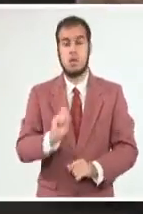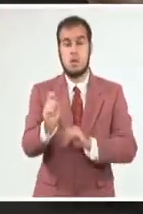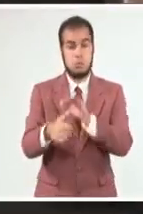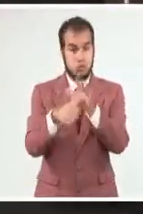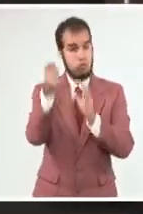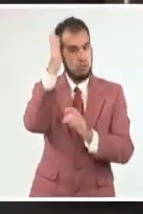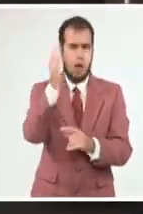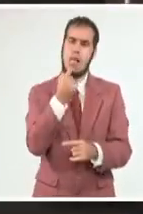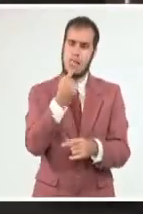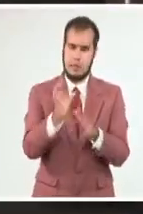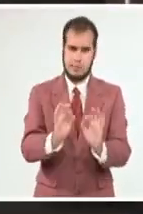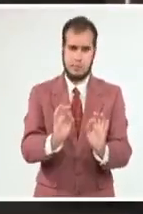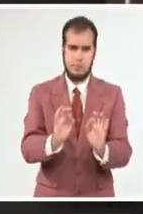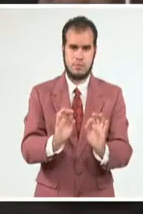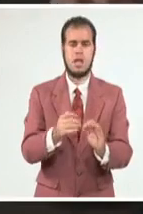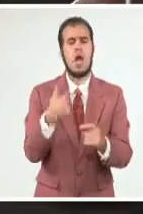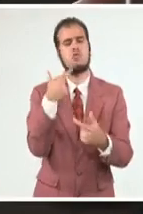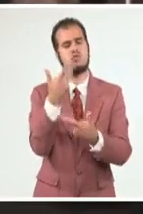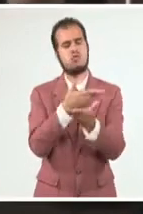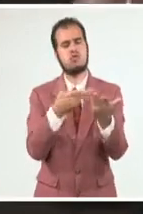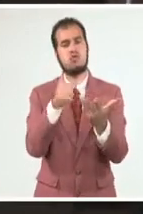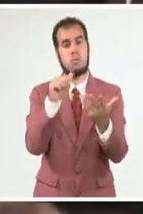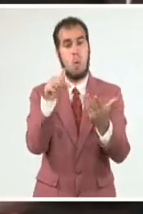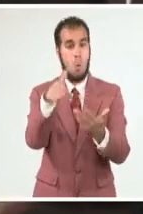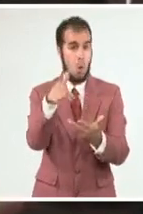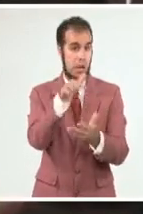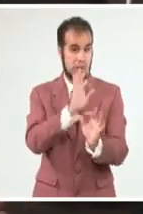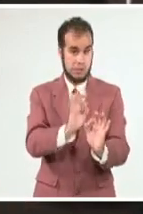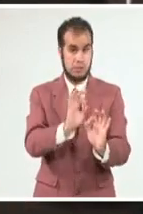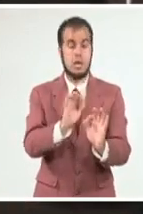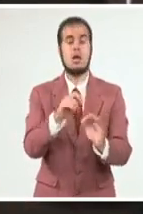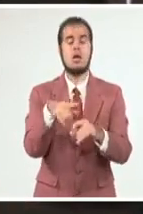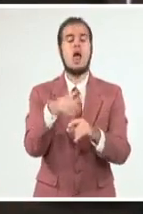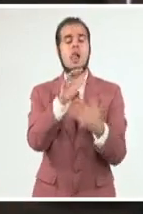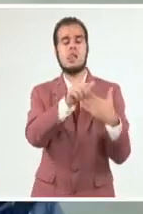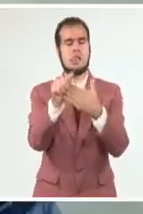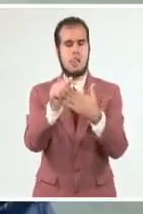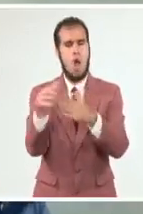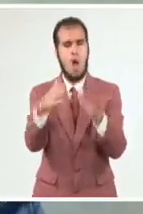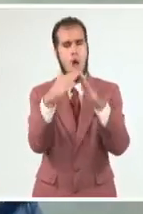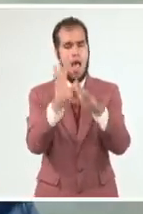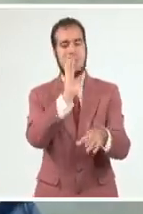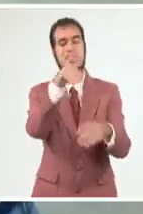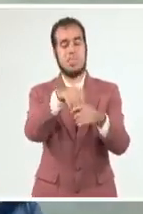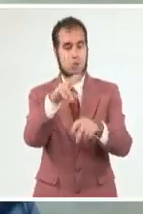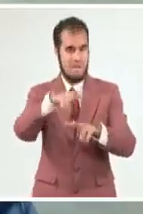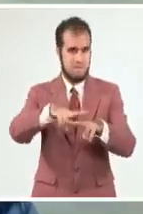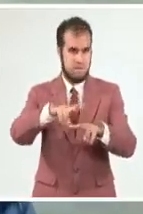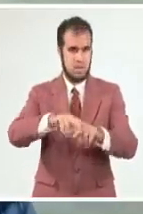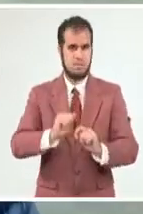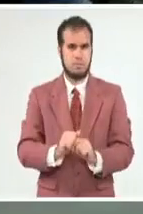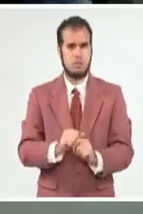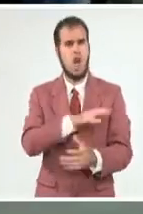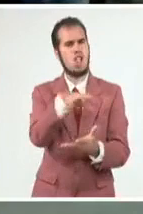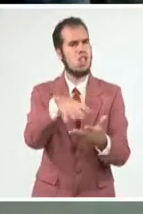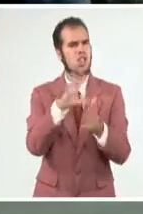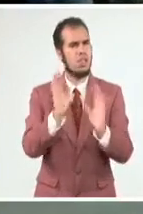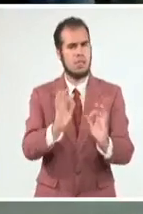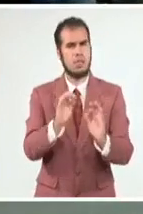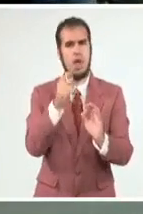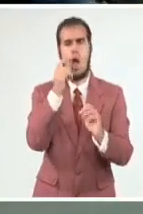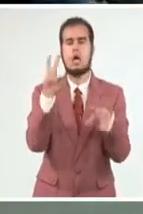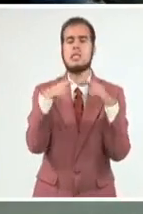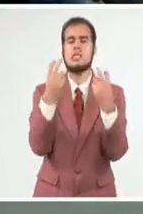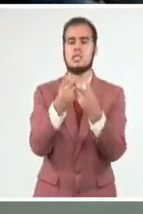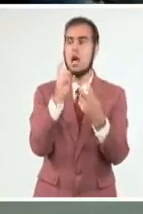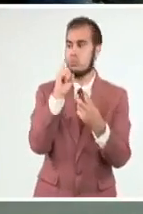Díaz-Canel Bermúdez, durante un intercambio este jueves con líderes comunitarios de la capital, que tuvo lugar en la Sala Polivalente Jesús Montané